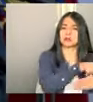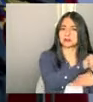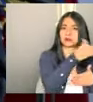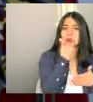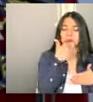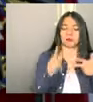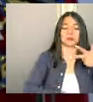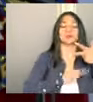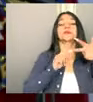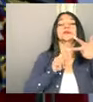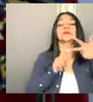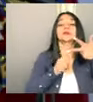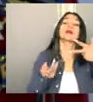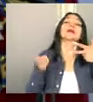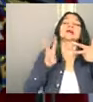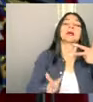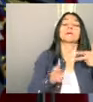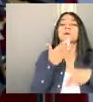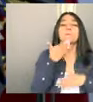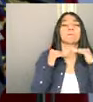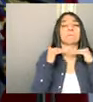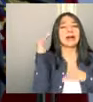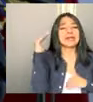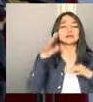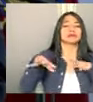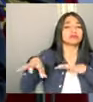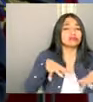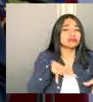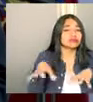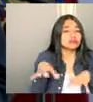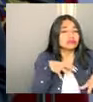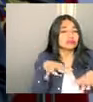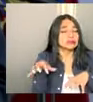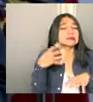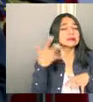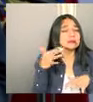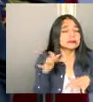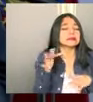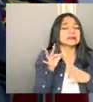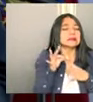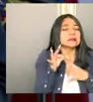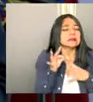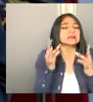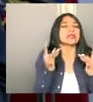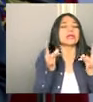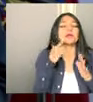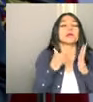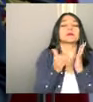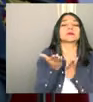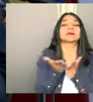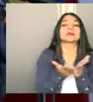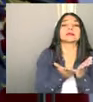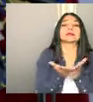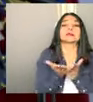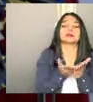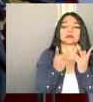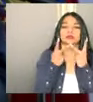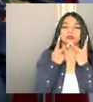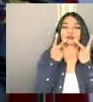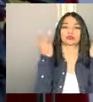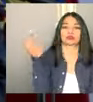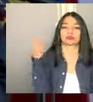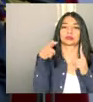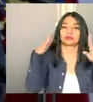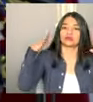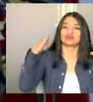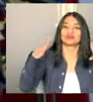nivel evidentemente tiene que ver con lo más operativo y a veces más sensible que tiene el municipio, como los servicios públicos, y ahí el foco de atención